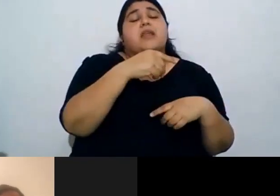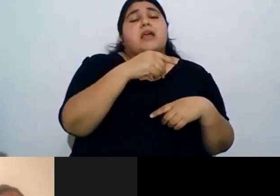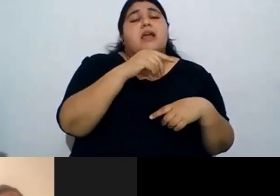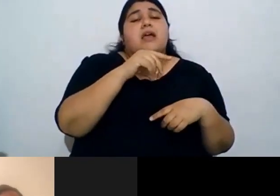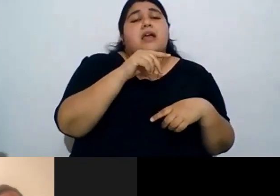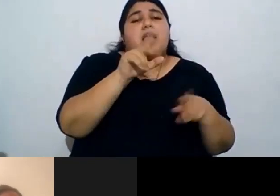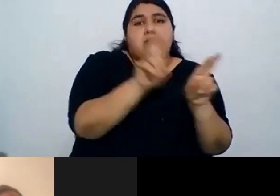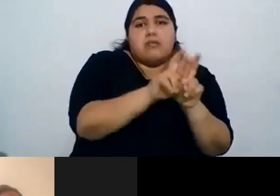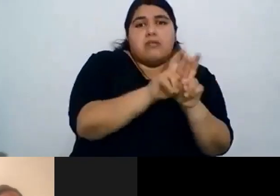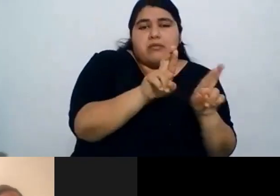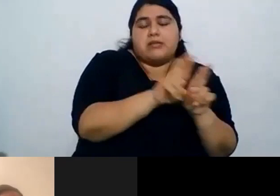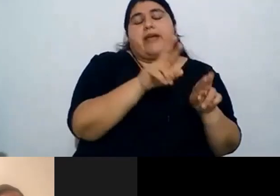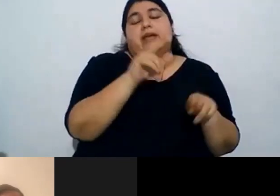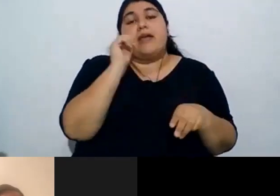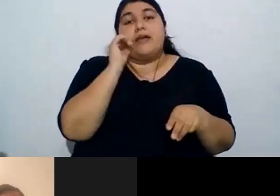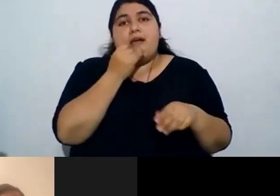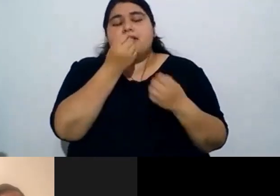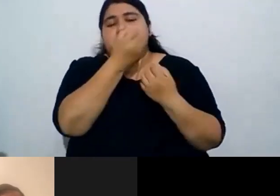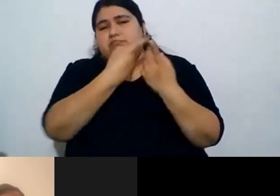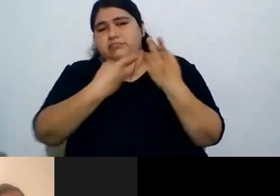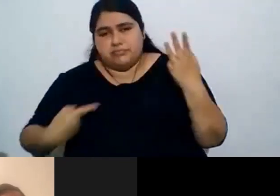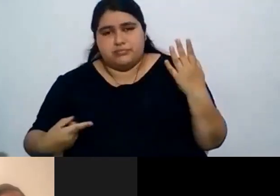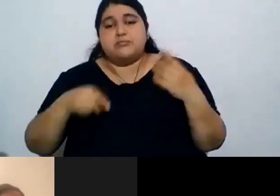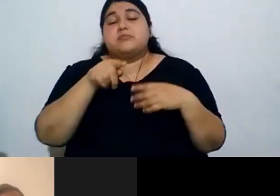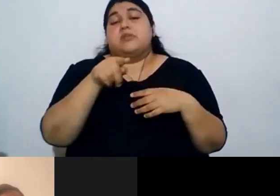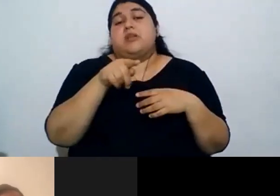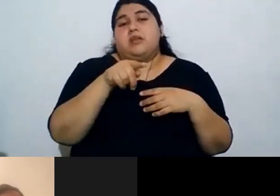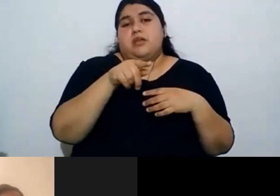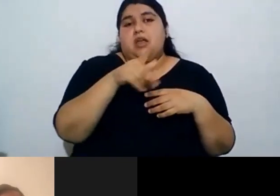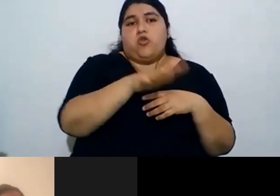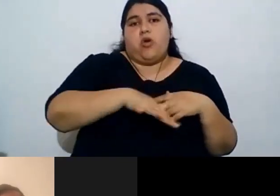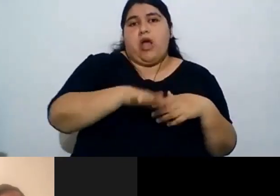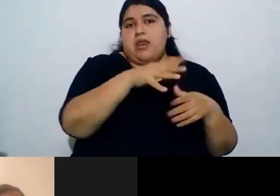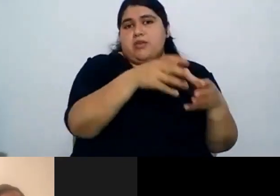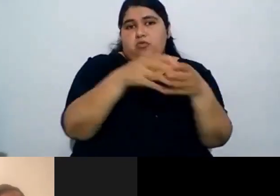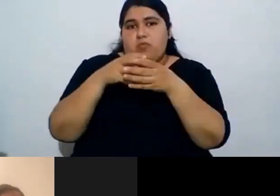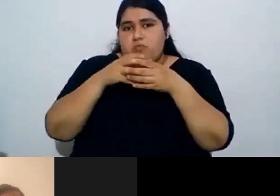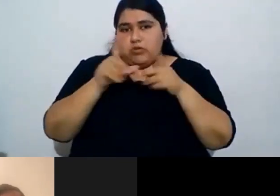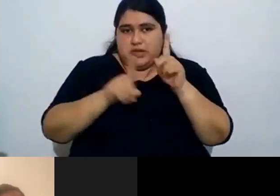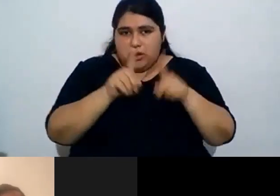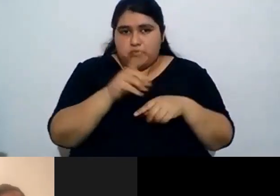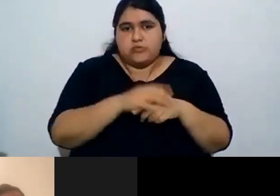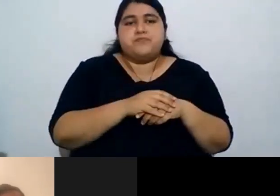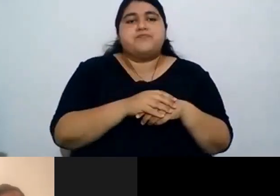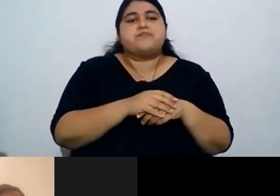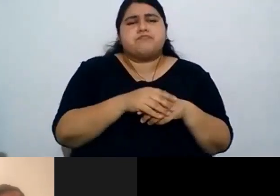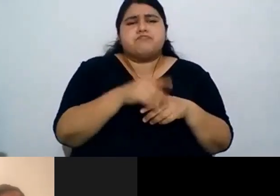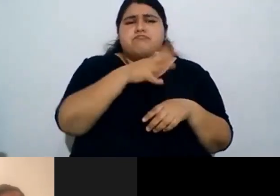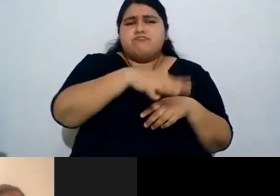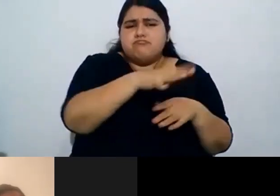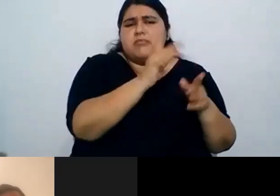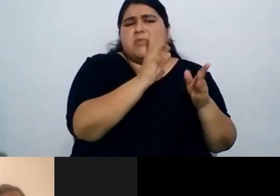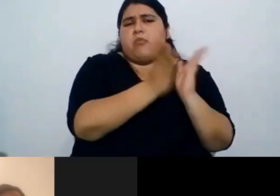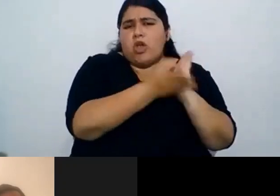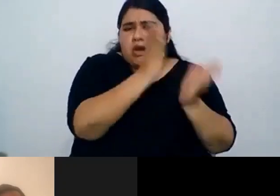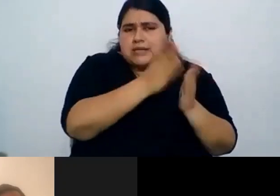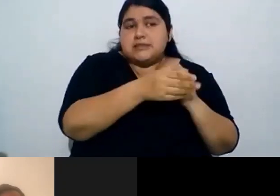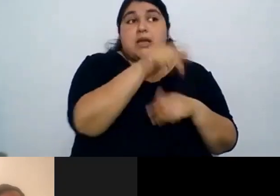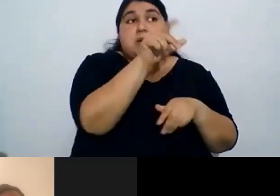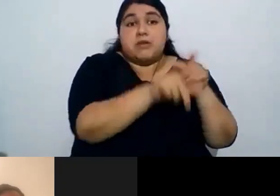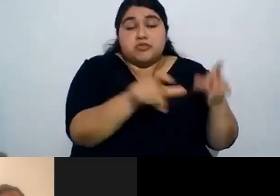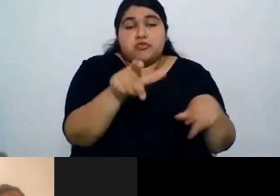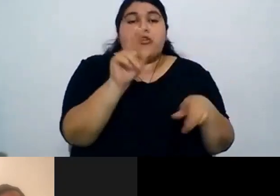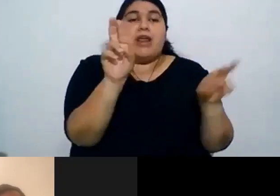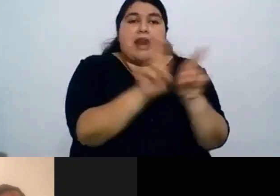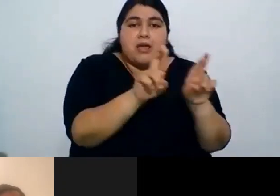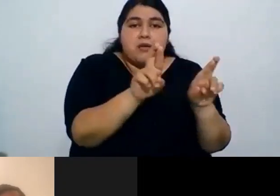LGTBIQ+, en algunos espacios se ha violentado por ser pues lesbianas,